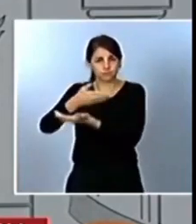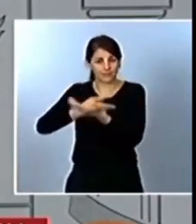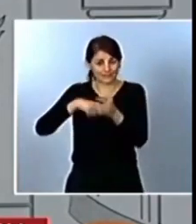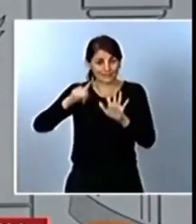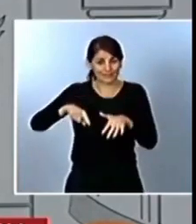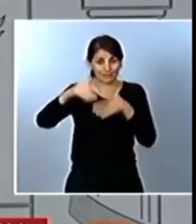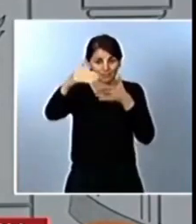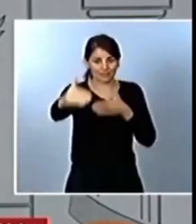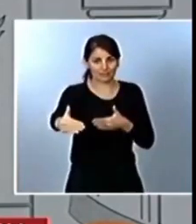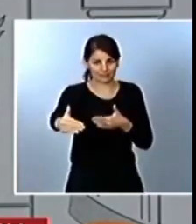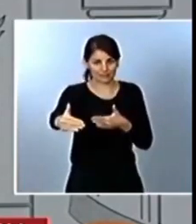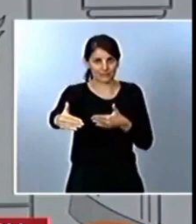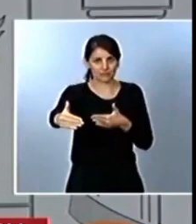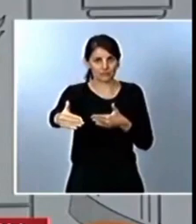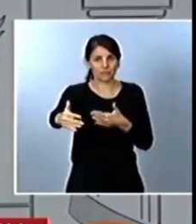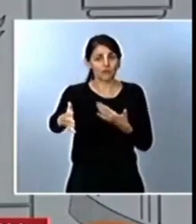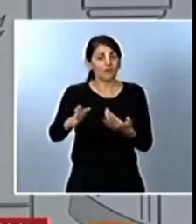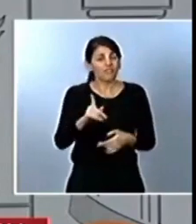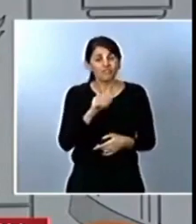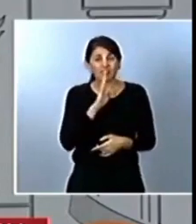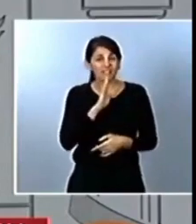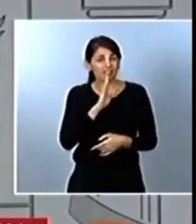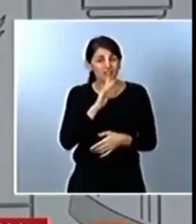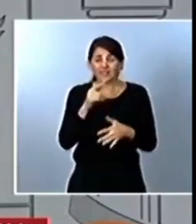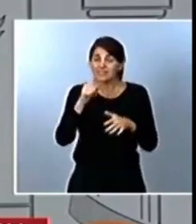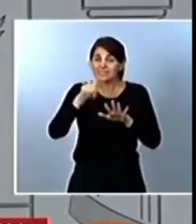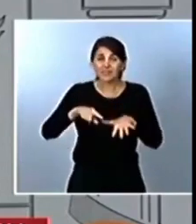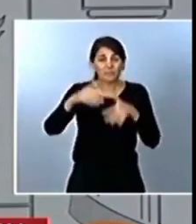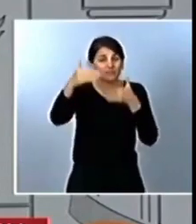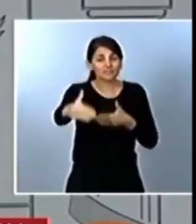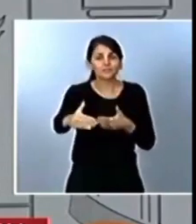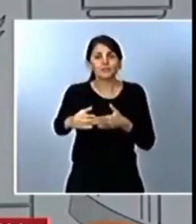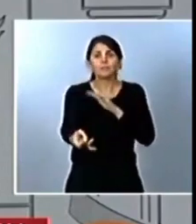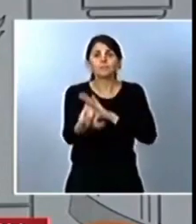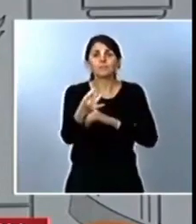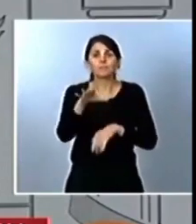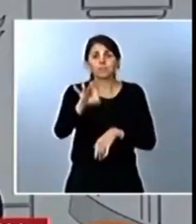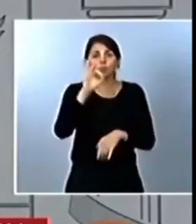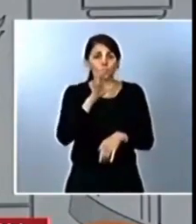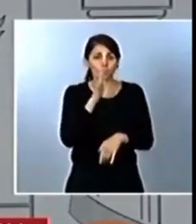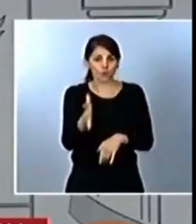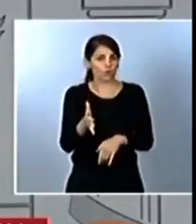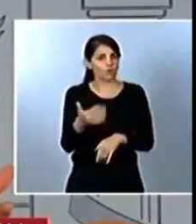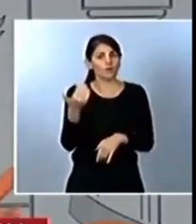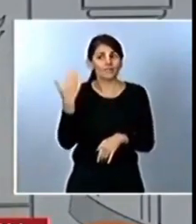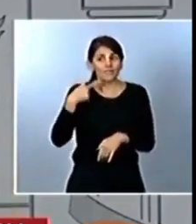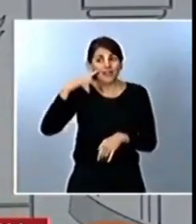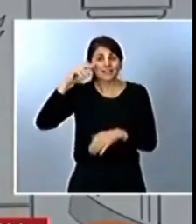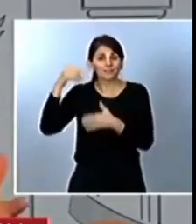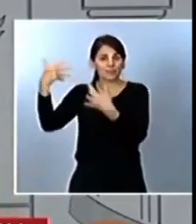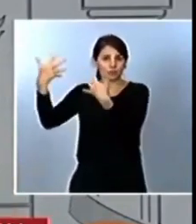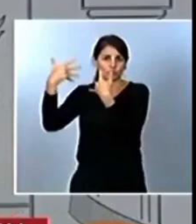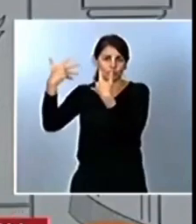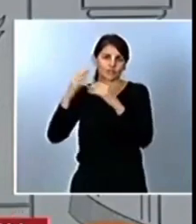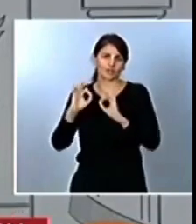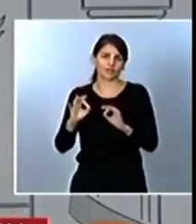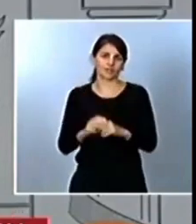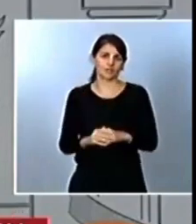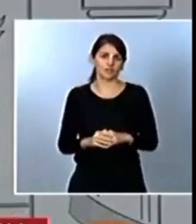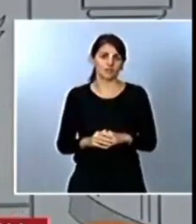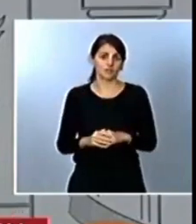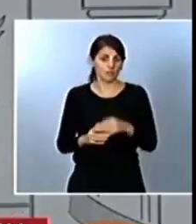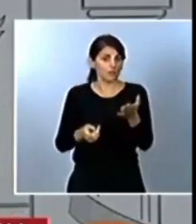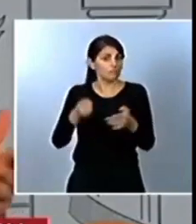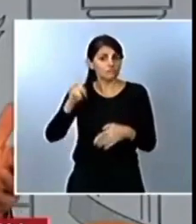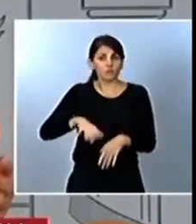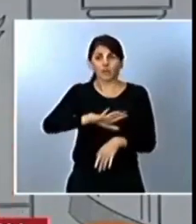expertos nos están planteando, y que además se está también haciendo en otras partes de Europa, ¿no?